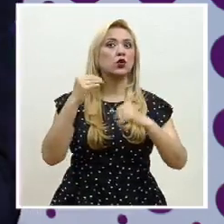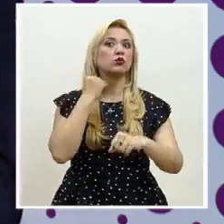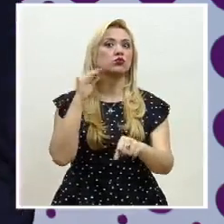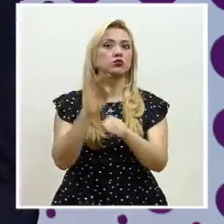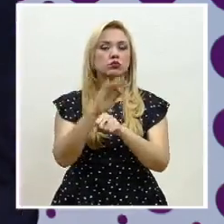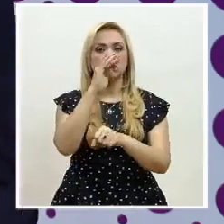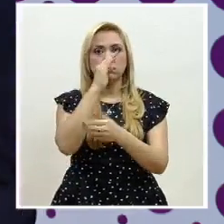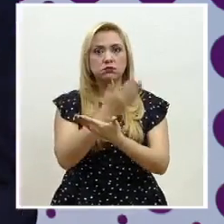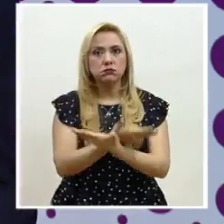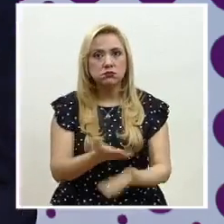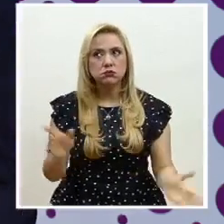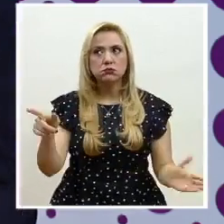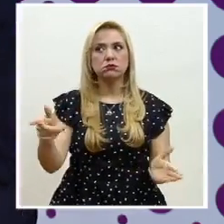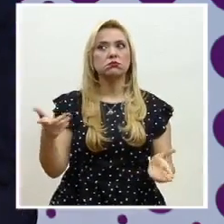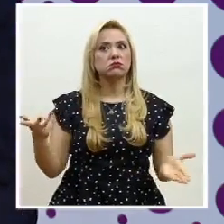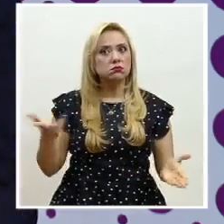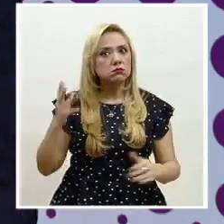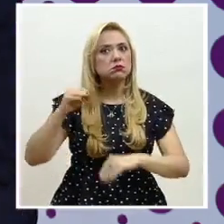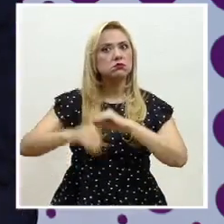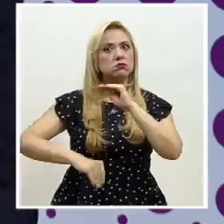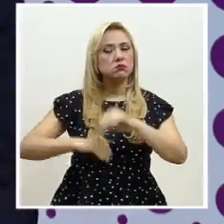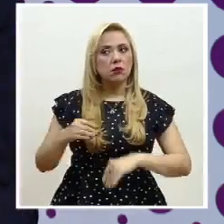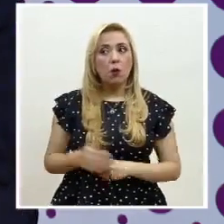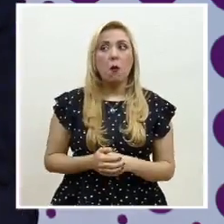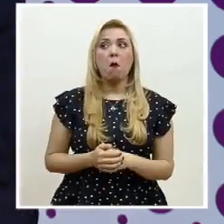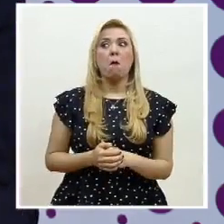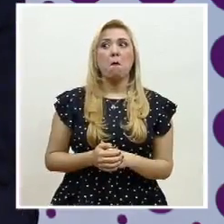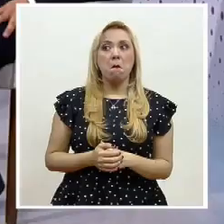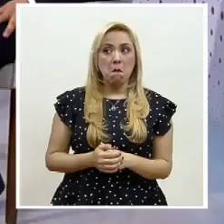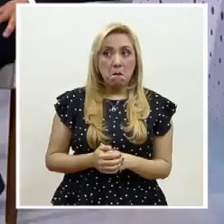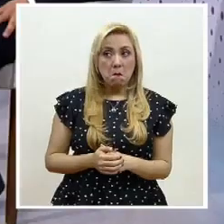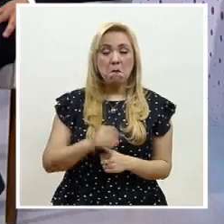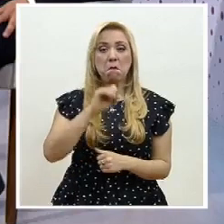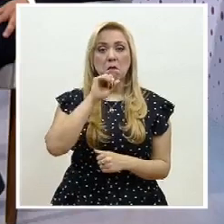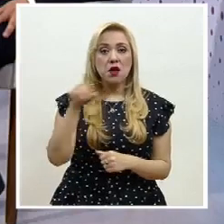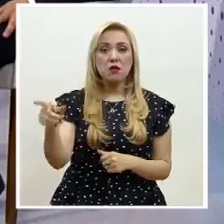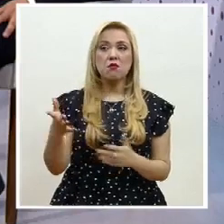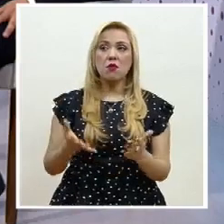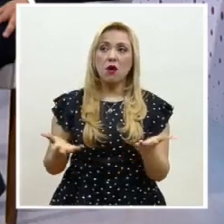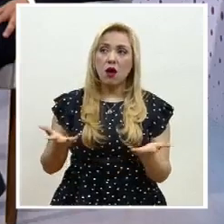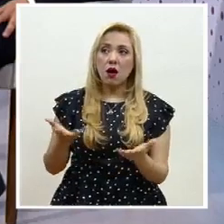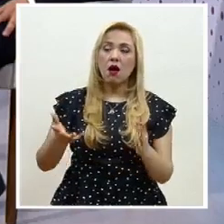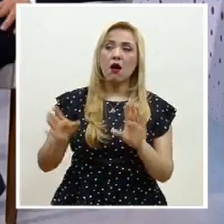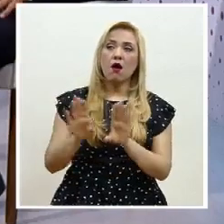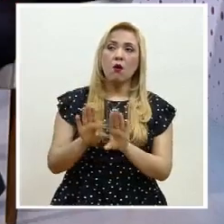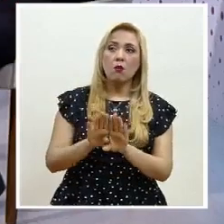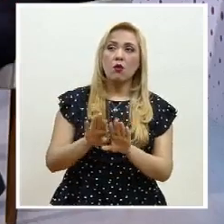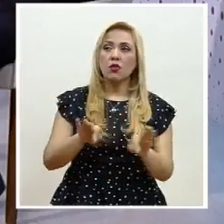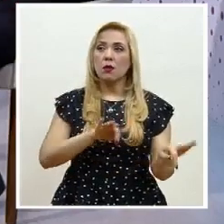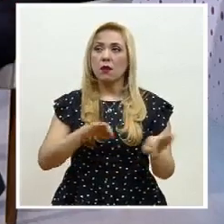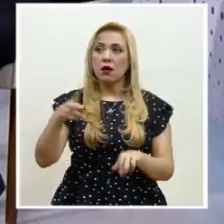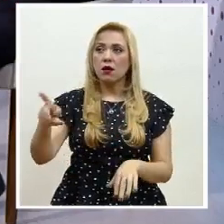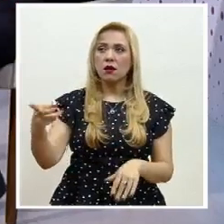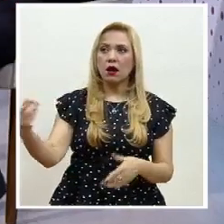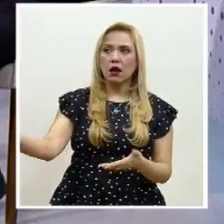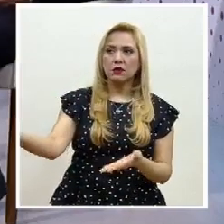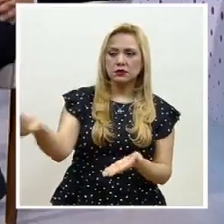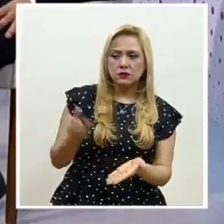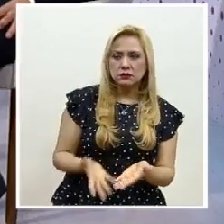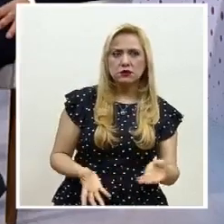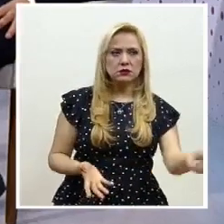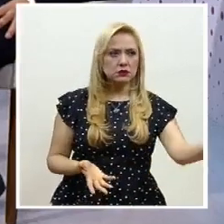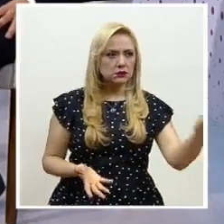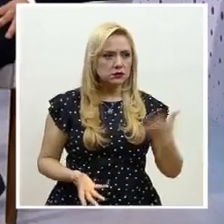impulsado algunos temas. Entonces, se construye alguna línea, algún litigio que se lleva a la corte, se escucha y se